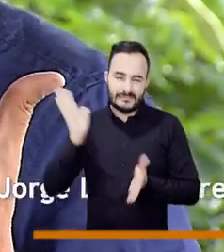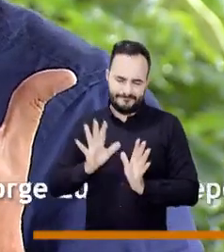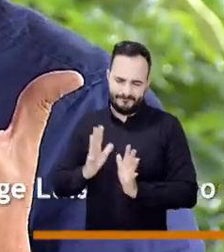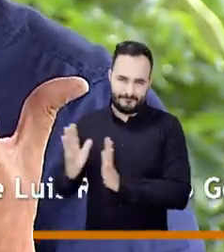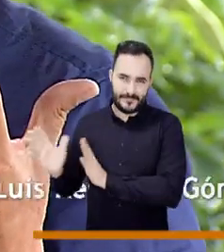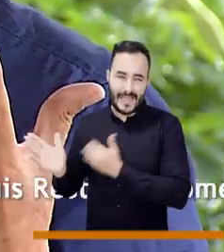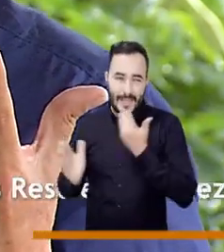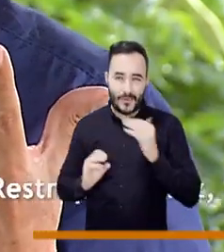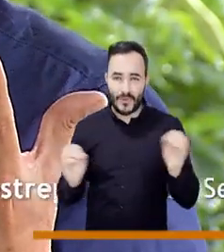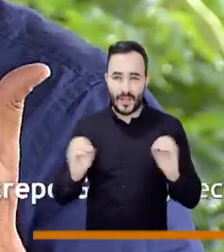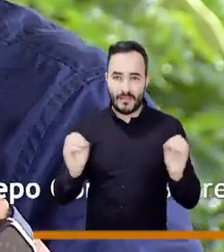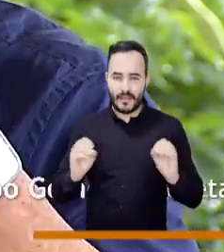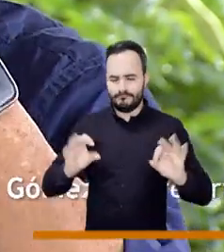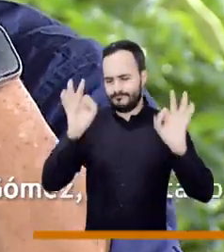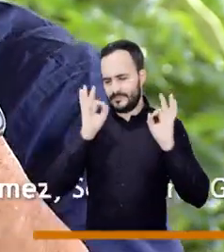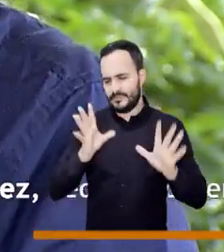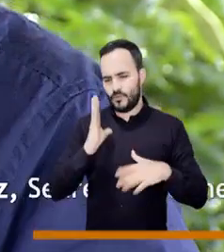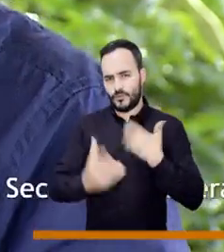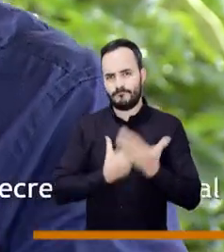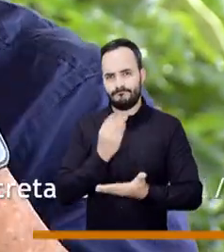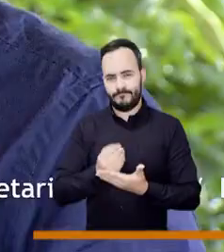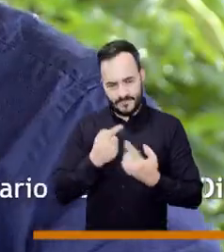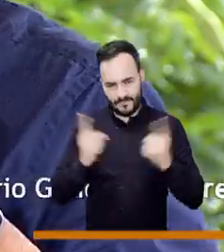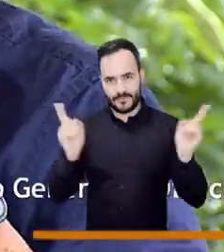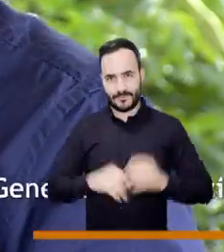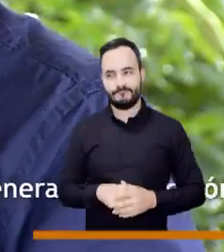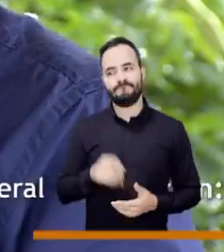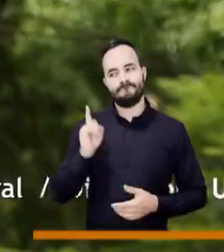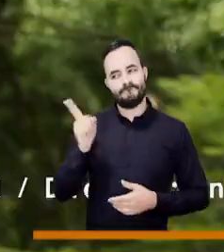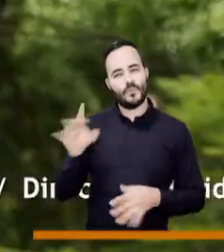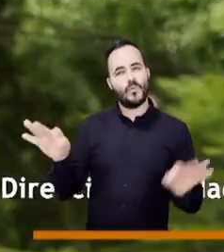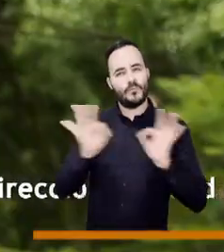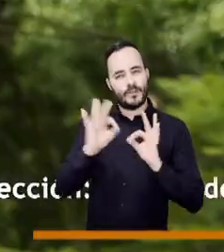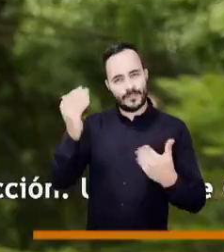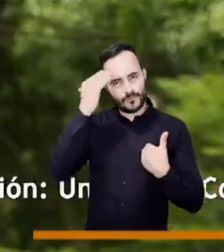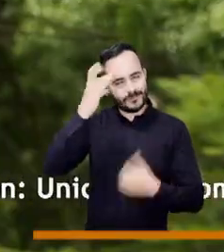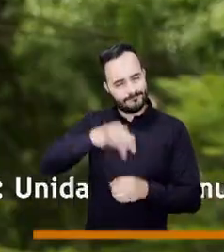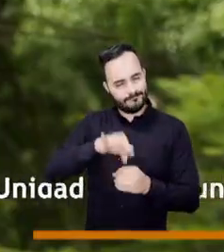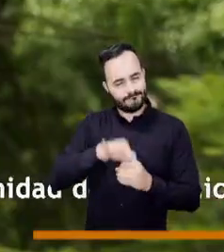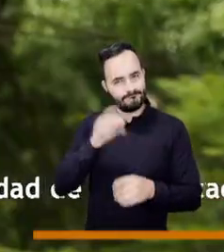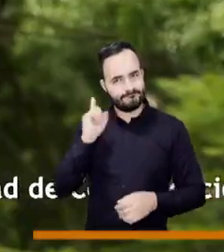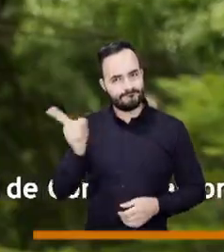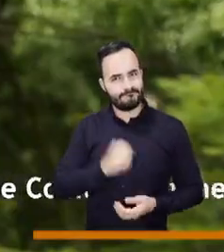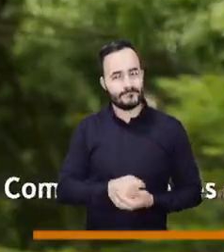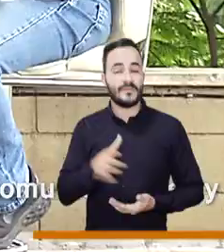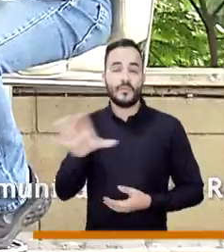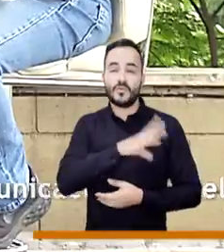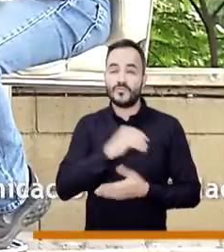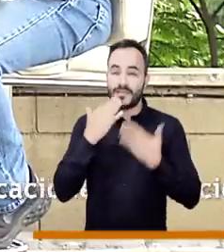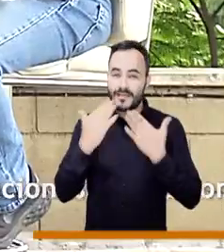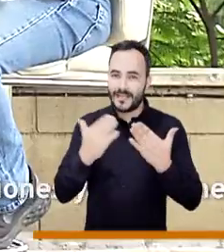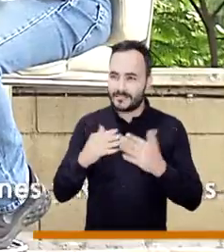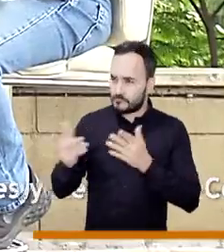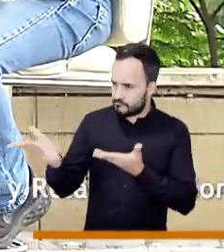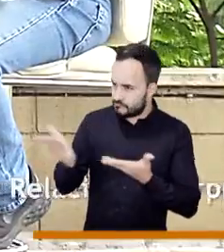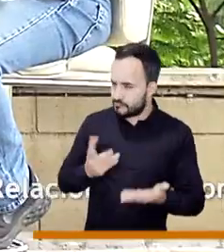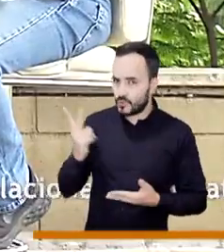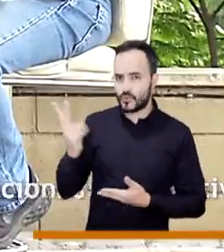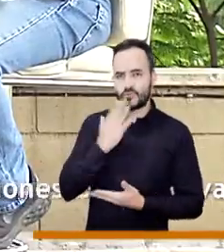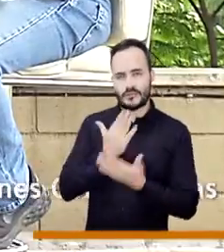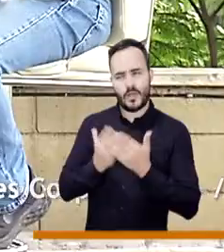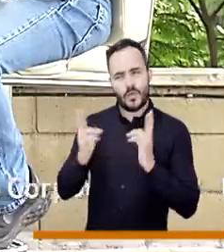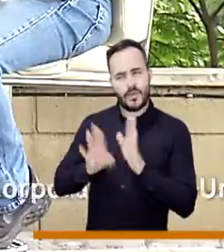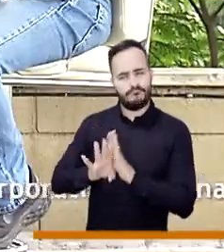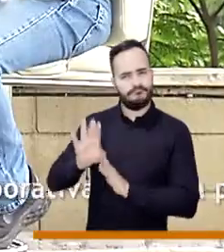millonarias, el resultado sería muy distinto. Por eso, votar a conciencia. Muchísimas gracias a ustedes por acompañarnos.